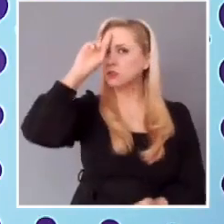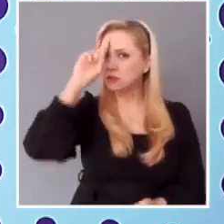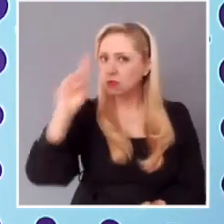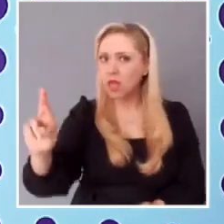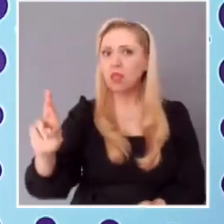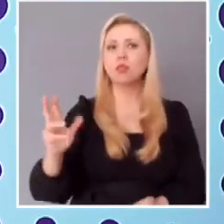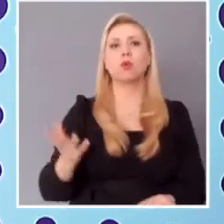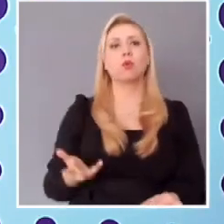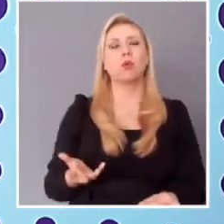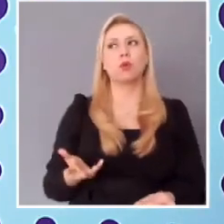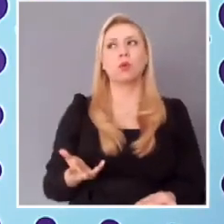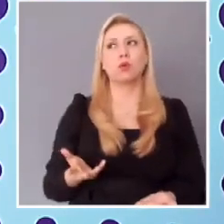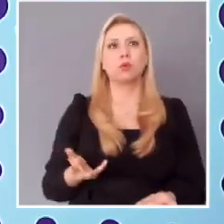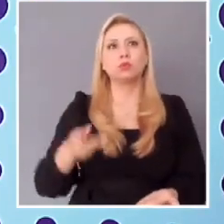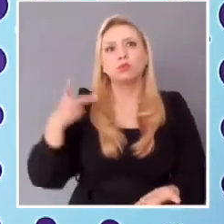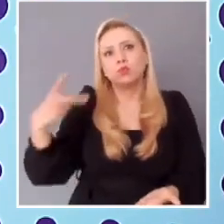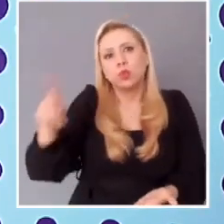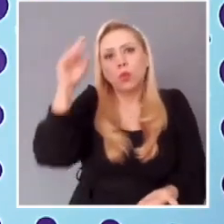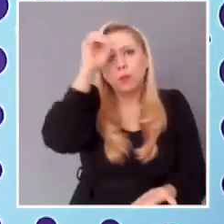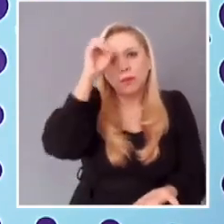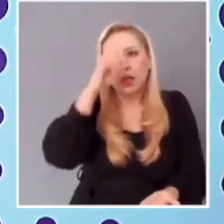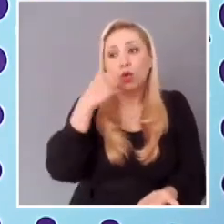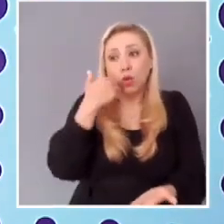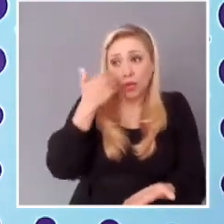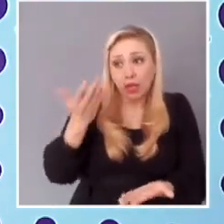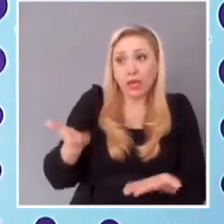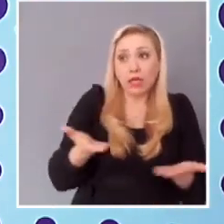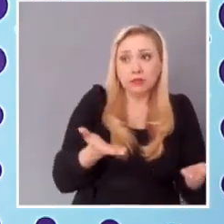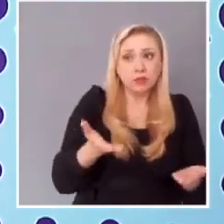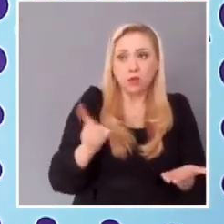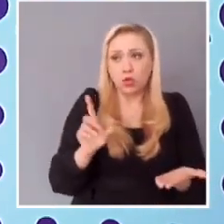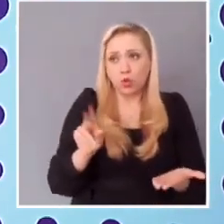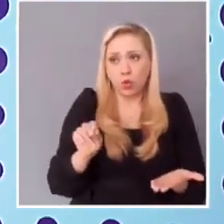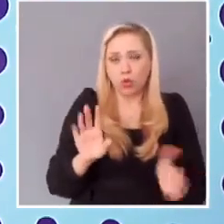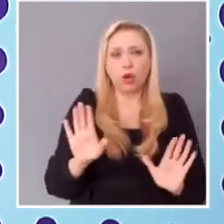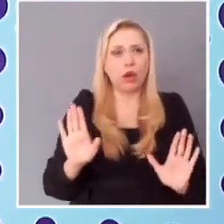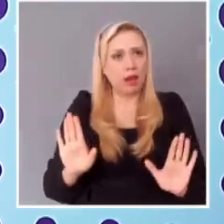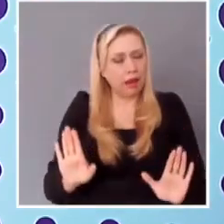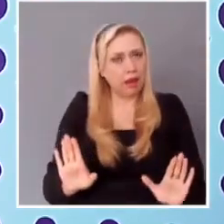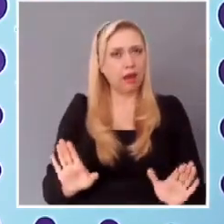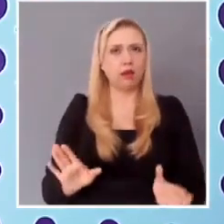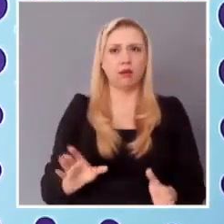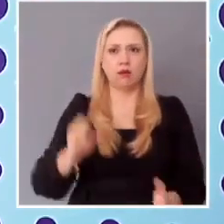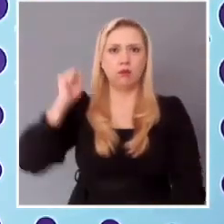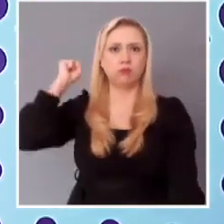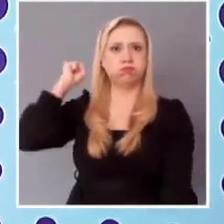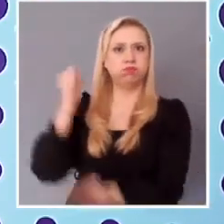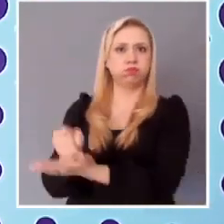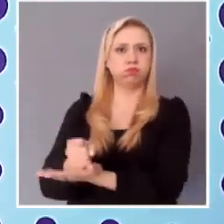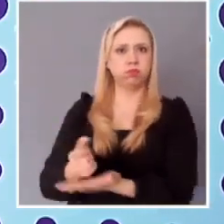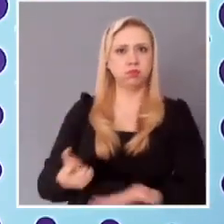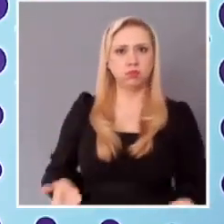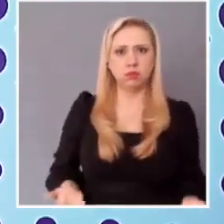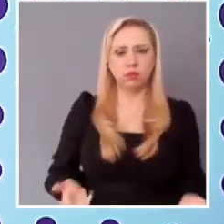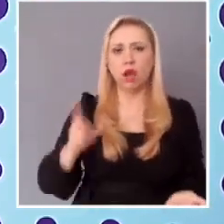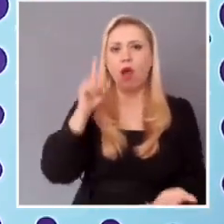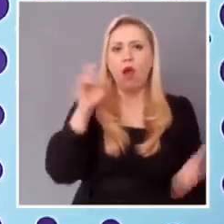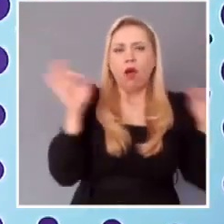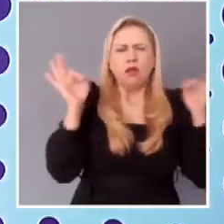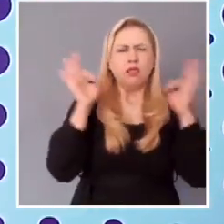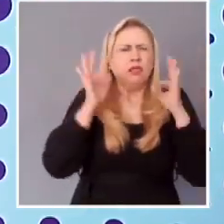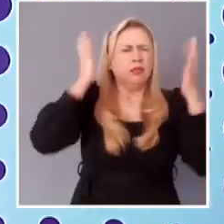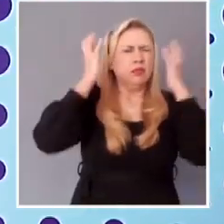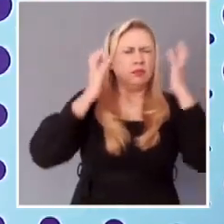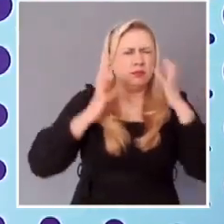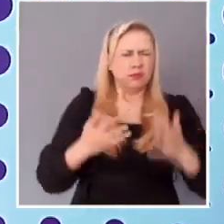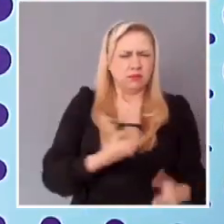cuenta sus opiniones y debe brindarse esta posibilidad sobre el derecho a decidir. Y uno de los elementos, yo creo que